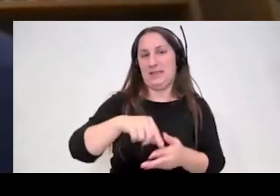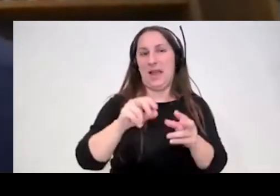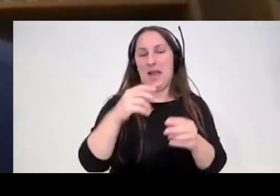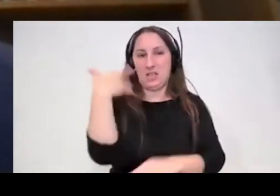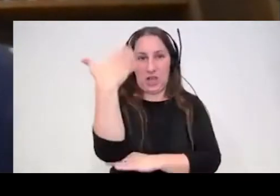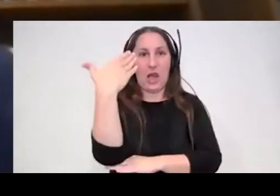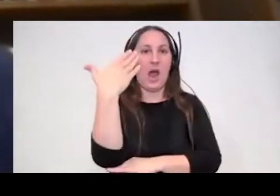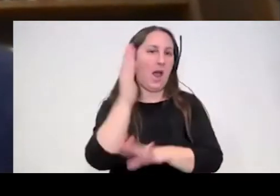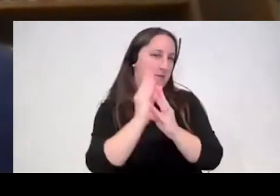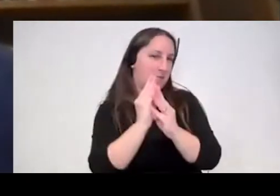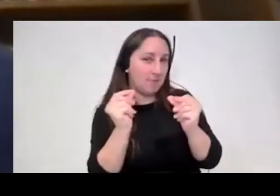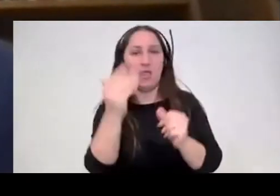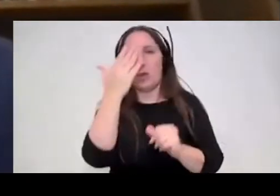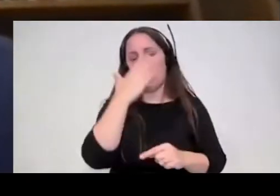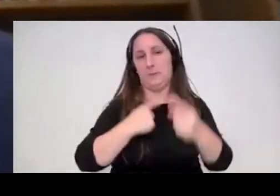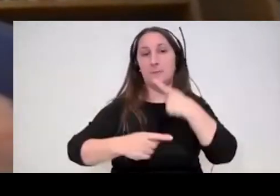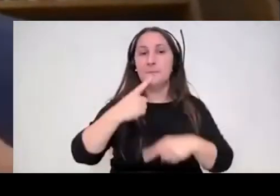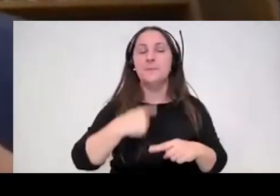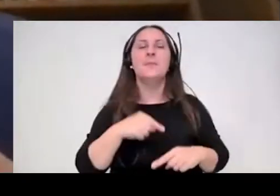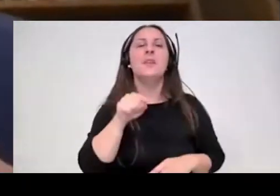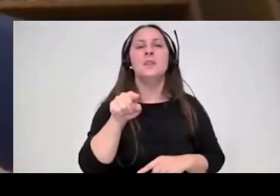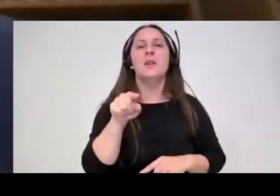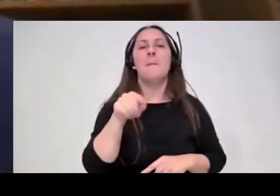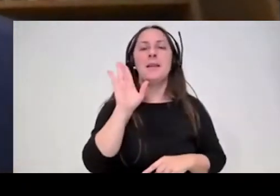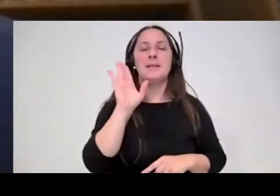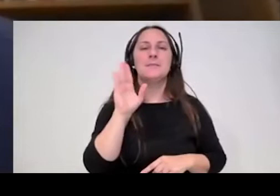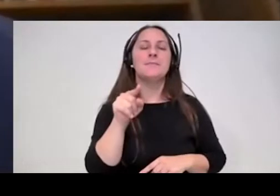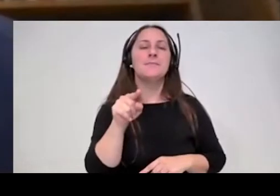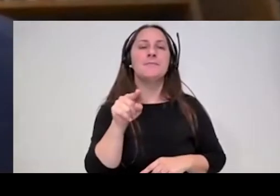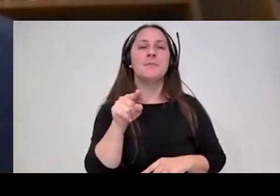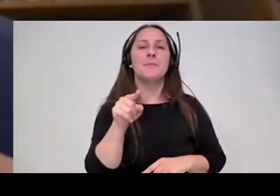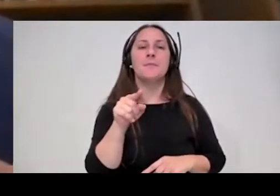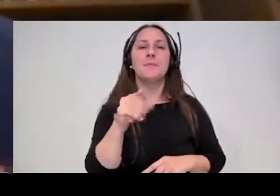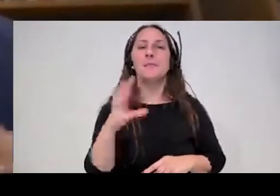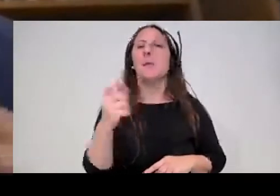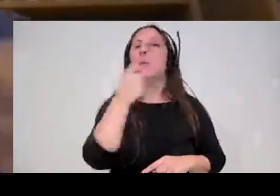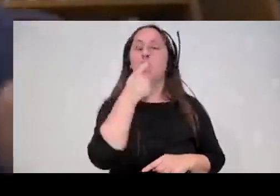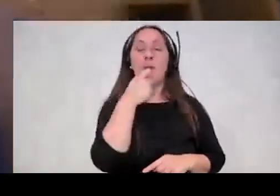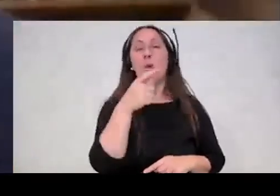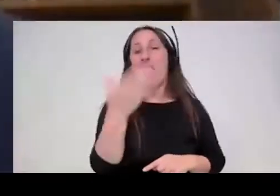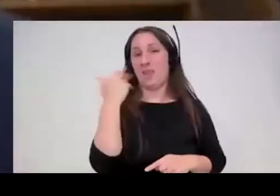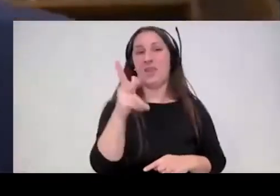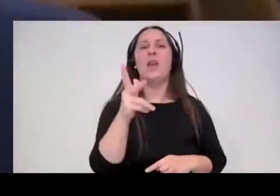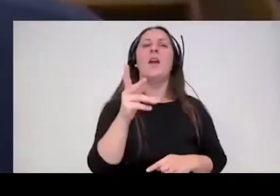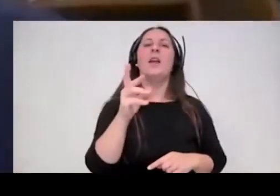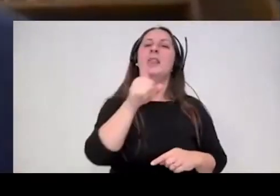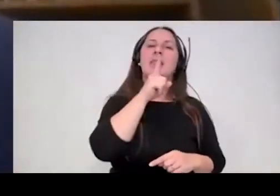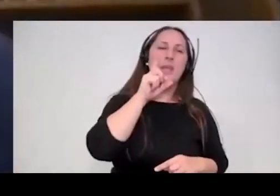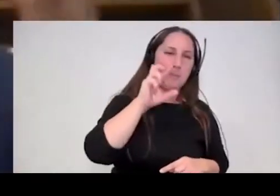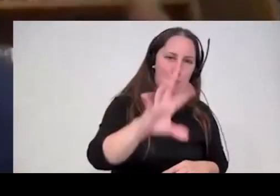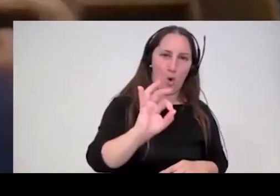todo gusto a disposición, que es lo que yo les decía antes, las clases, porque ya al tipo y forma, que es